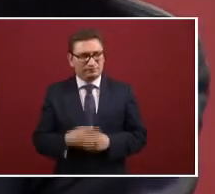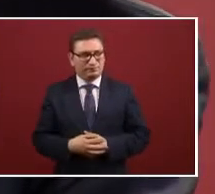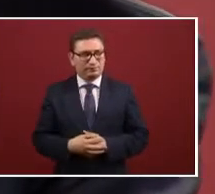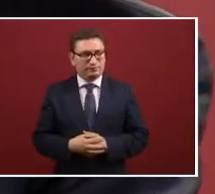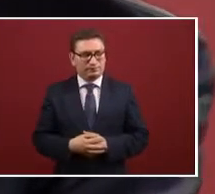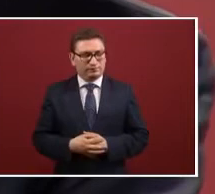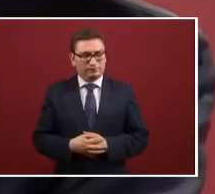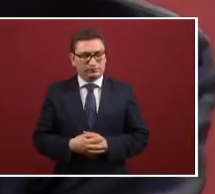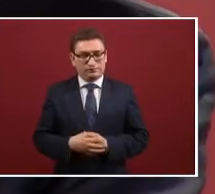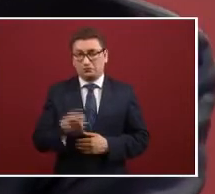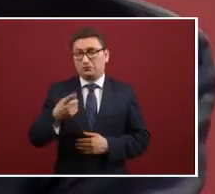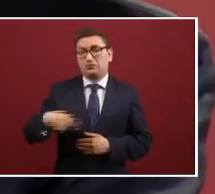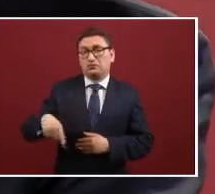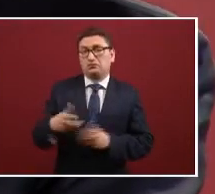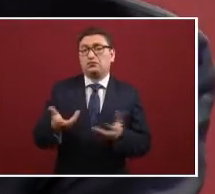chayote